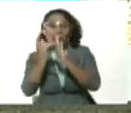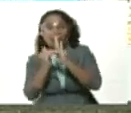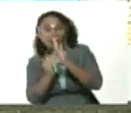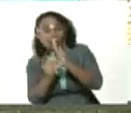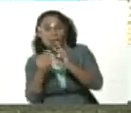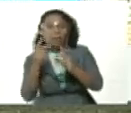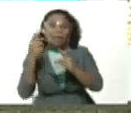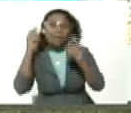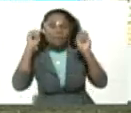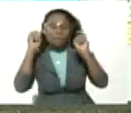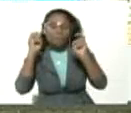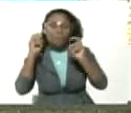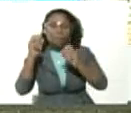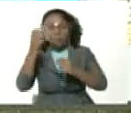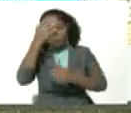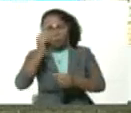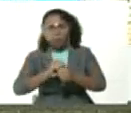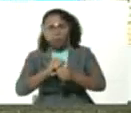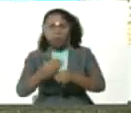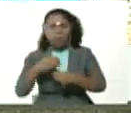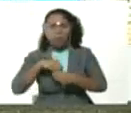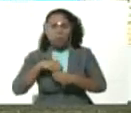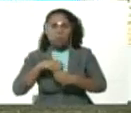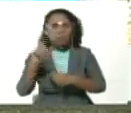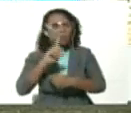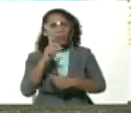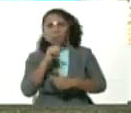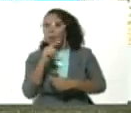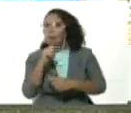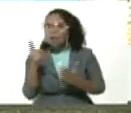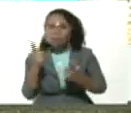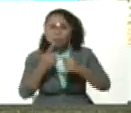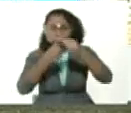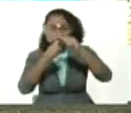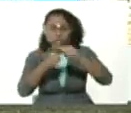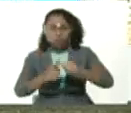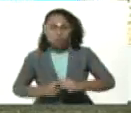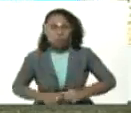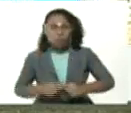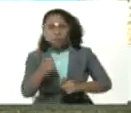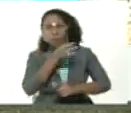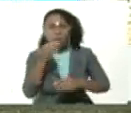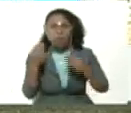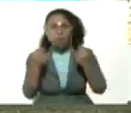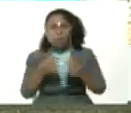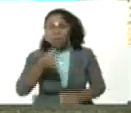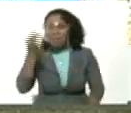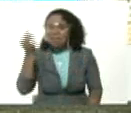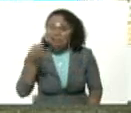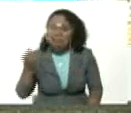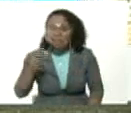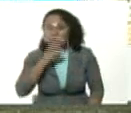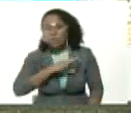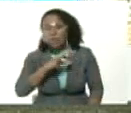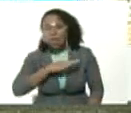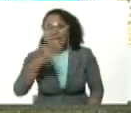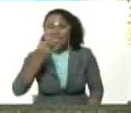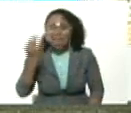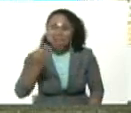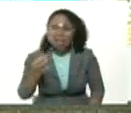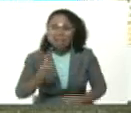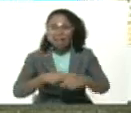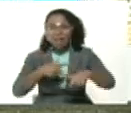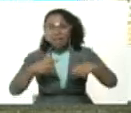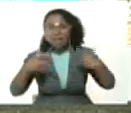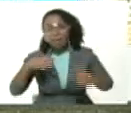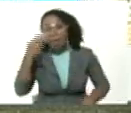Interno Bruto. No había un cálculo de la economía real, de la sociedad real, del